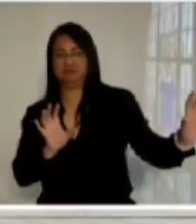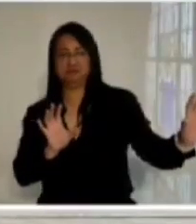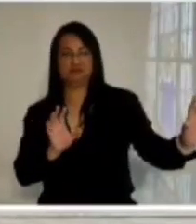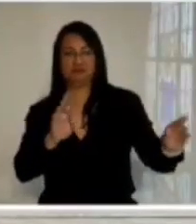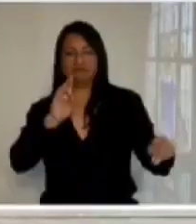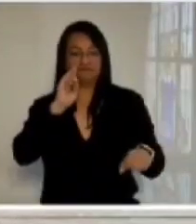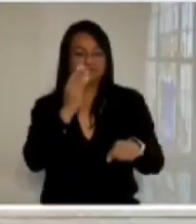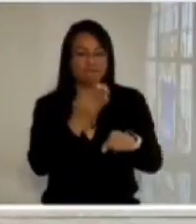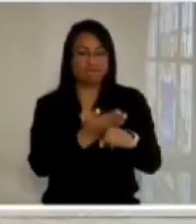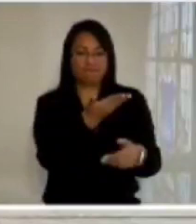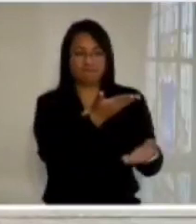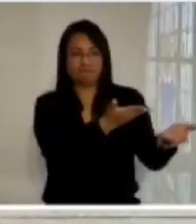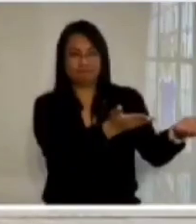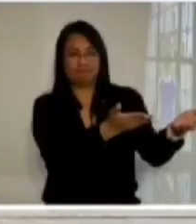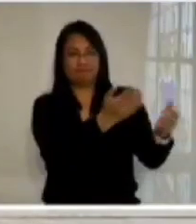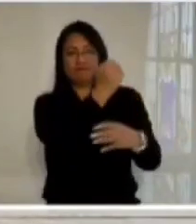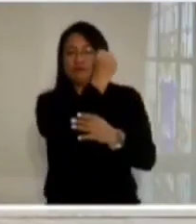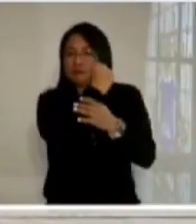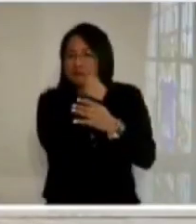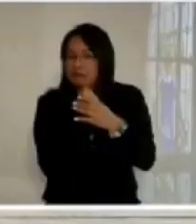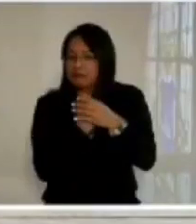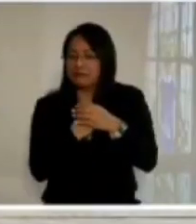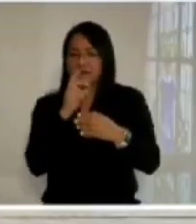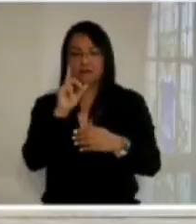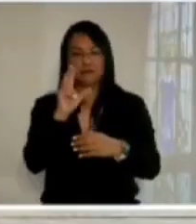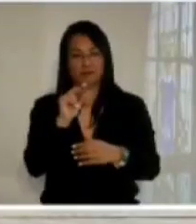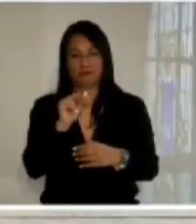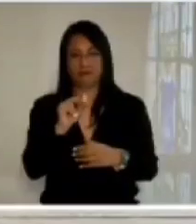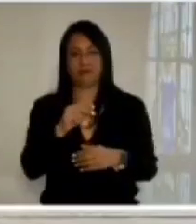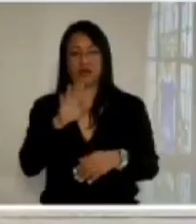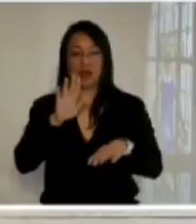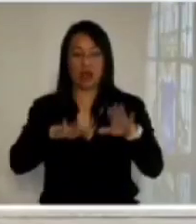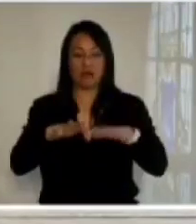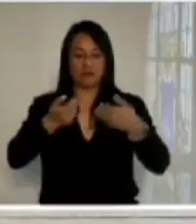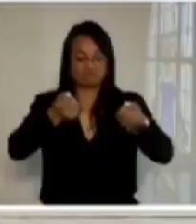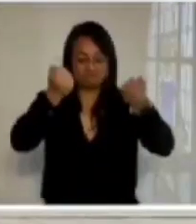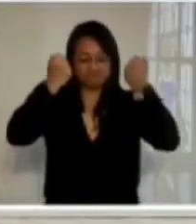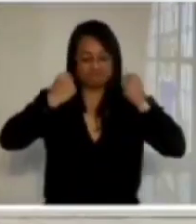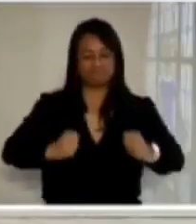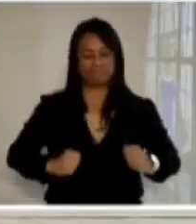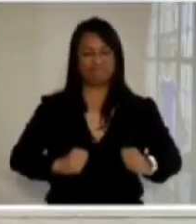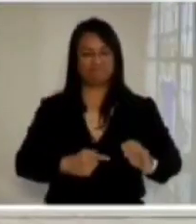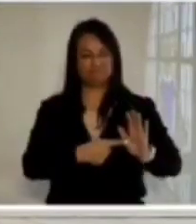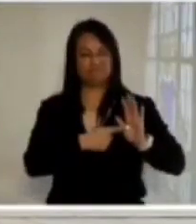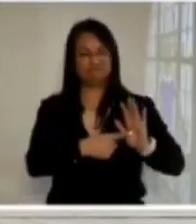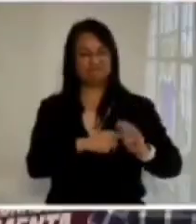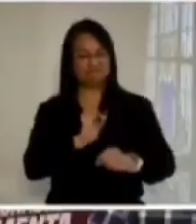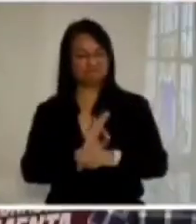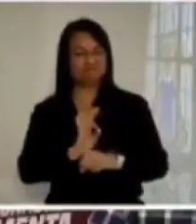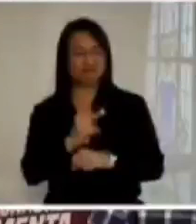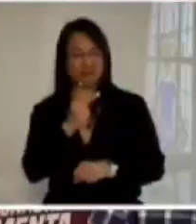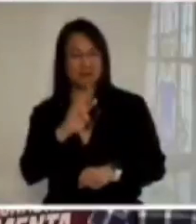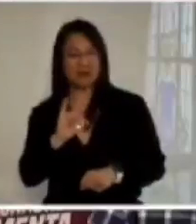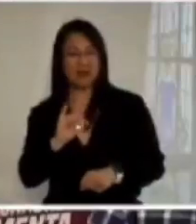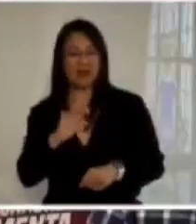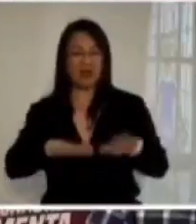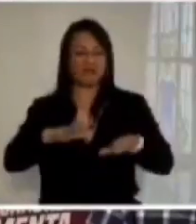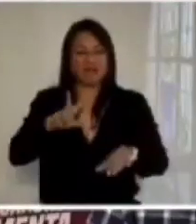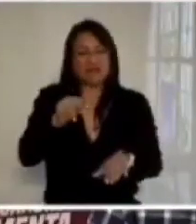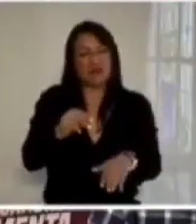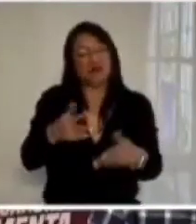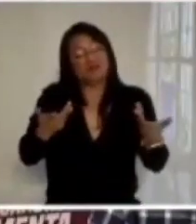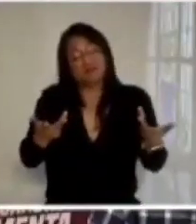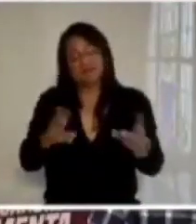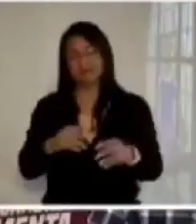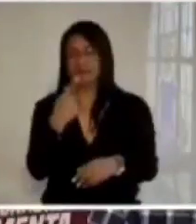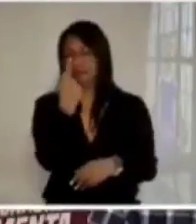se escondan. Luego se ponen la camiseta y les da vergüenza y luego se la vuelven a quitar y pues ya no sabemos. Pero es un